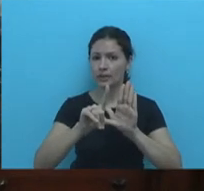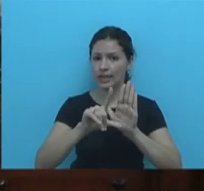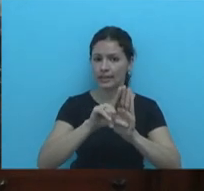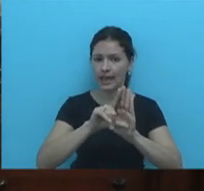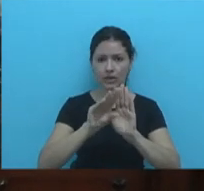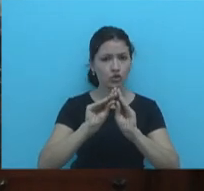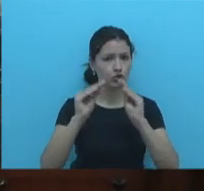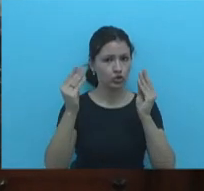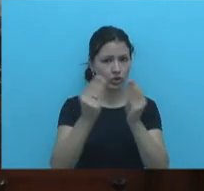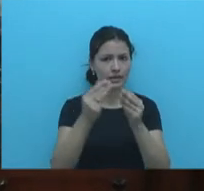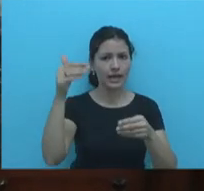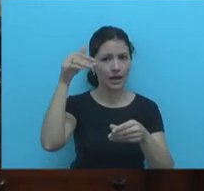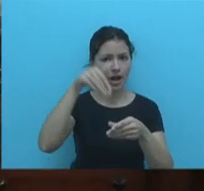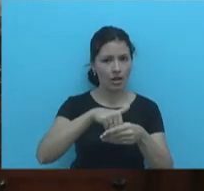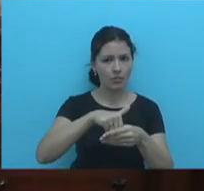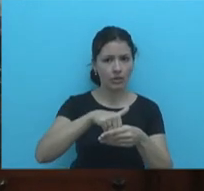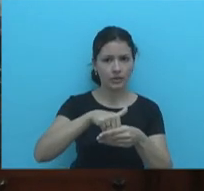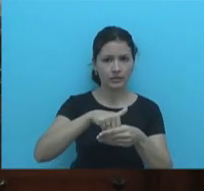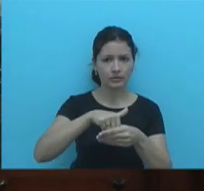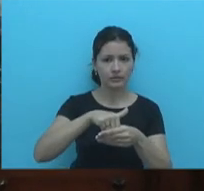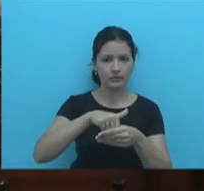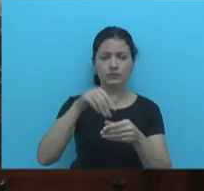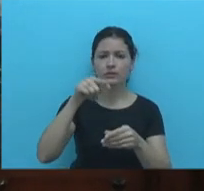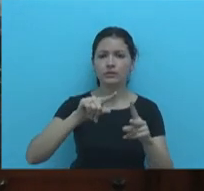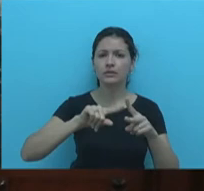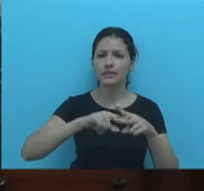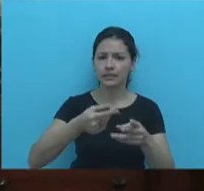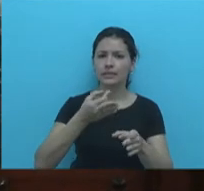del proyecto de ley de talleres de capacitación.